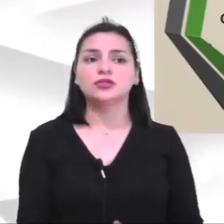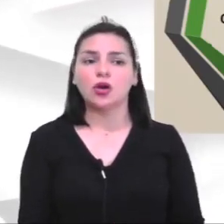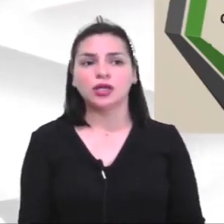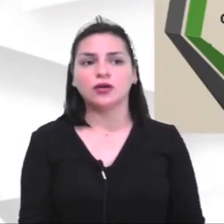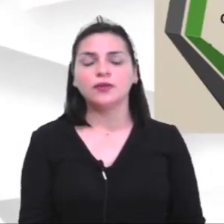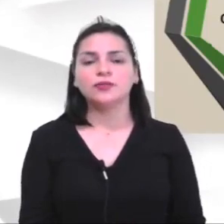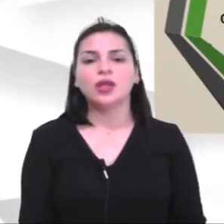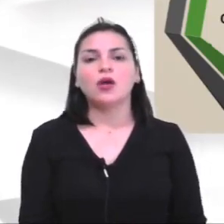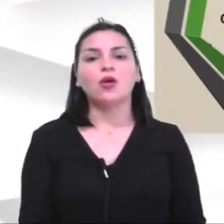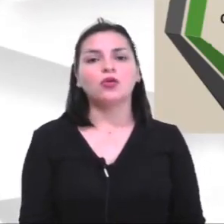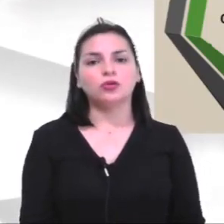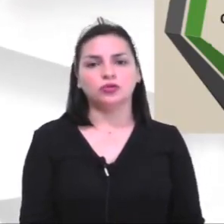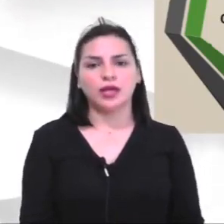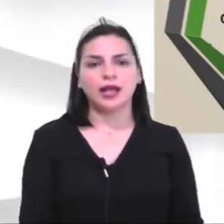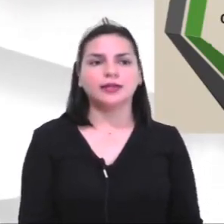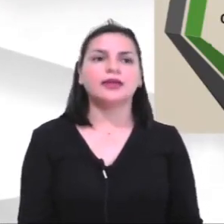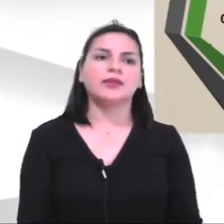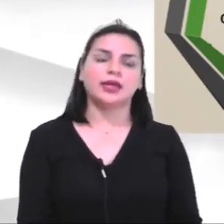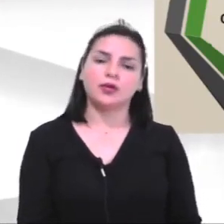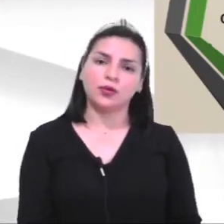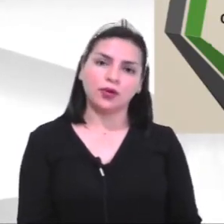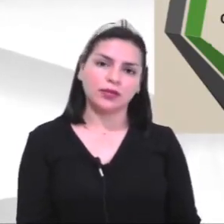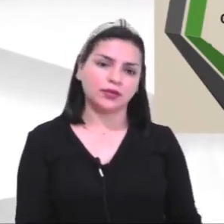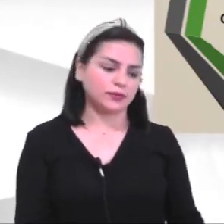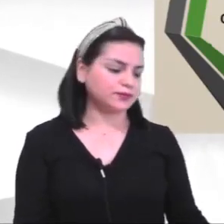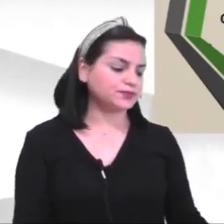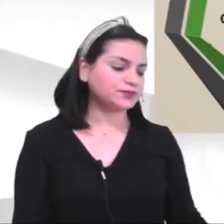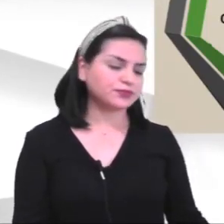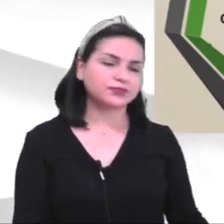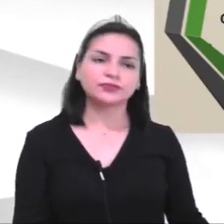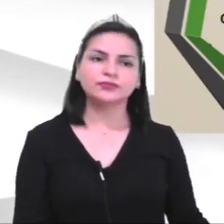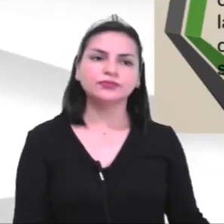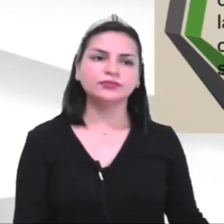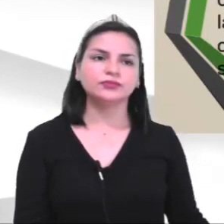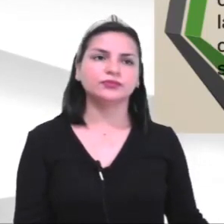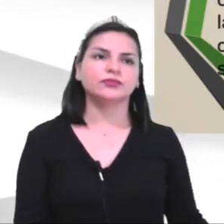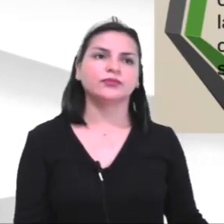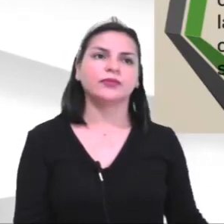en un contexto histórico o cultural, también económico.